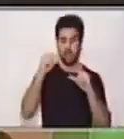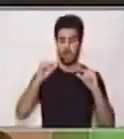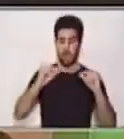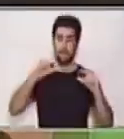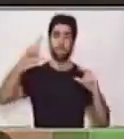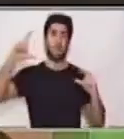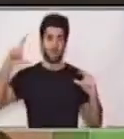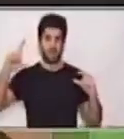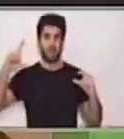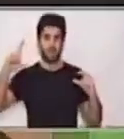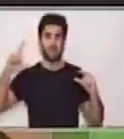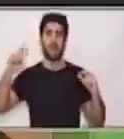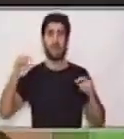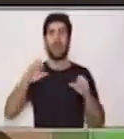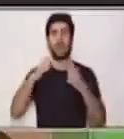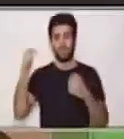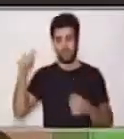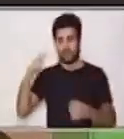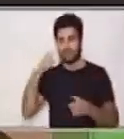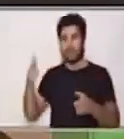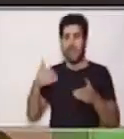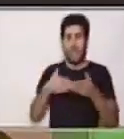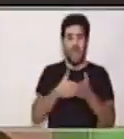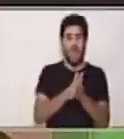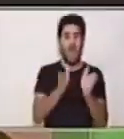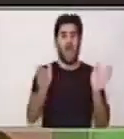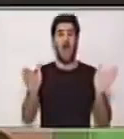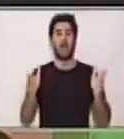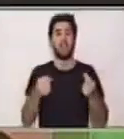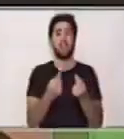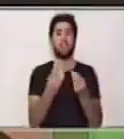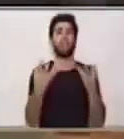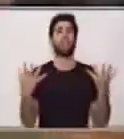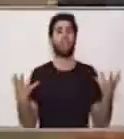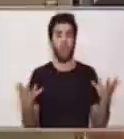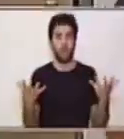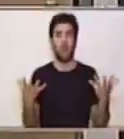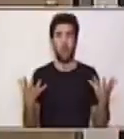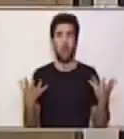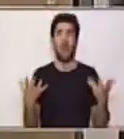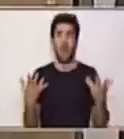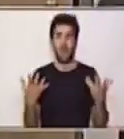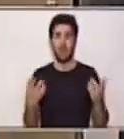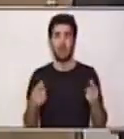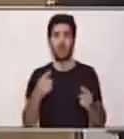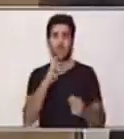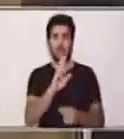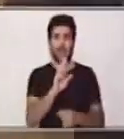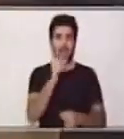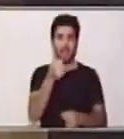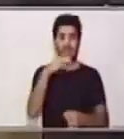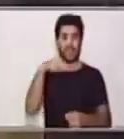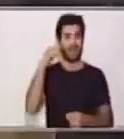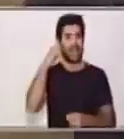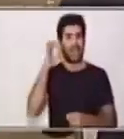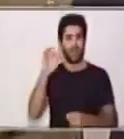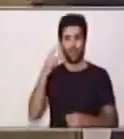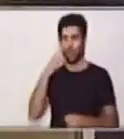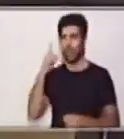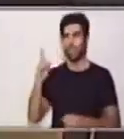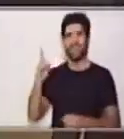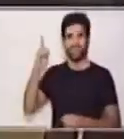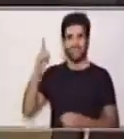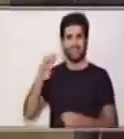Esa amplitud no es más que la división entre el rango y el número de